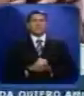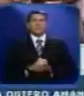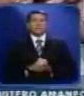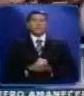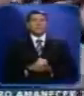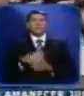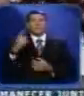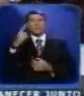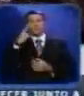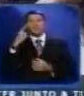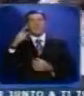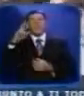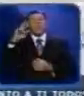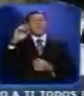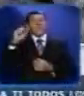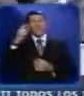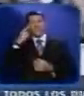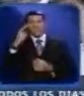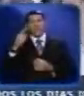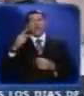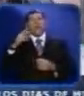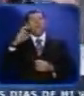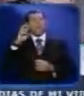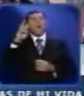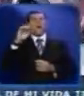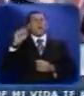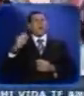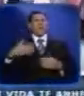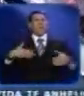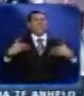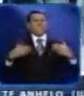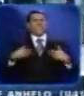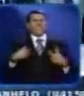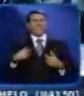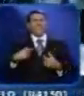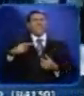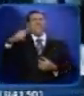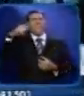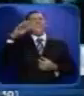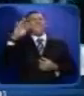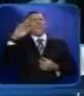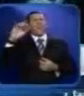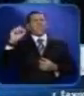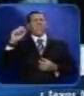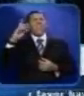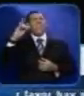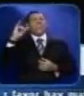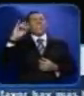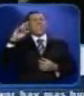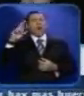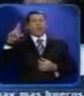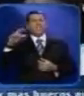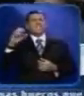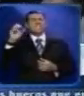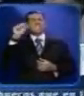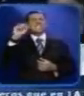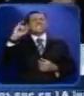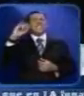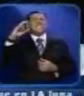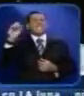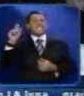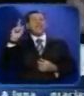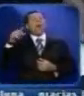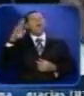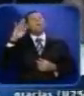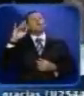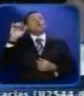Solo se le vio a Rihanna, quien comentó que Westwood era divertida y funky, mientras que Dior era sexy. También el actor Bruce